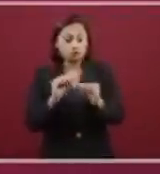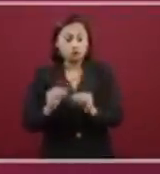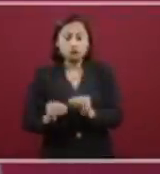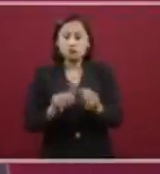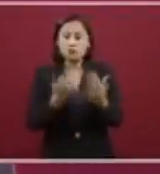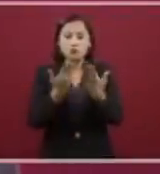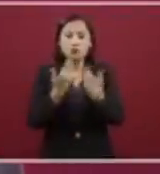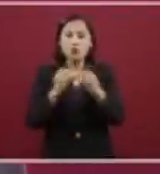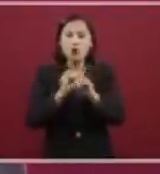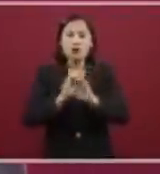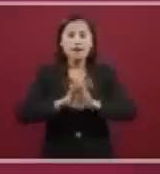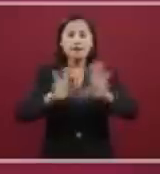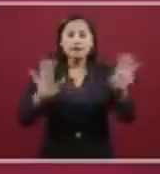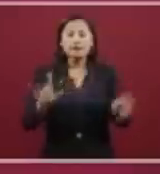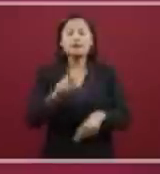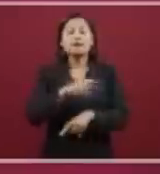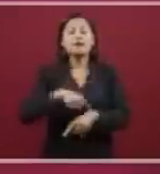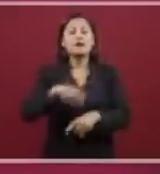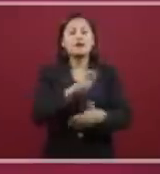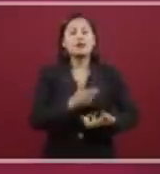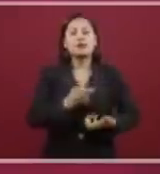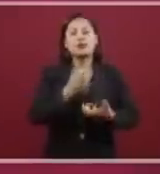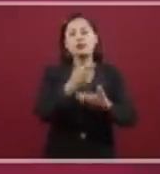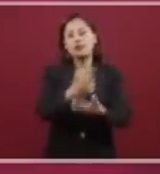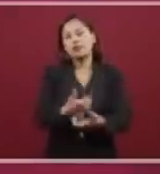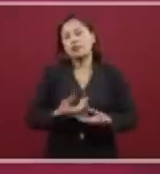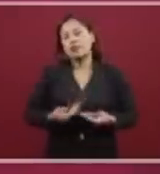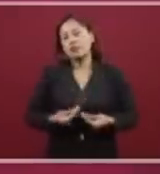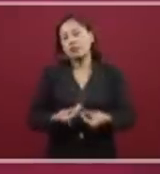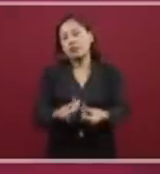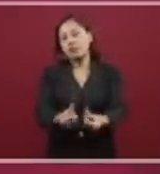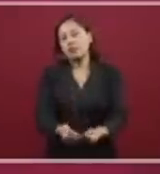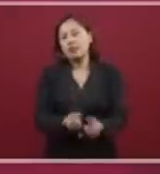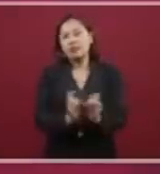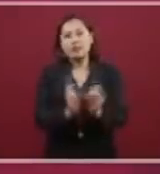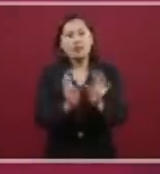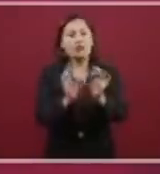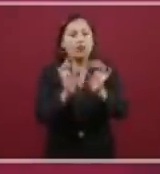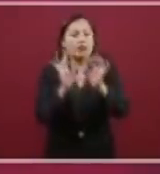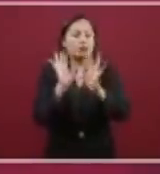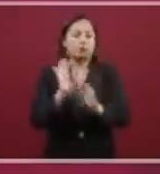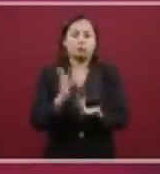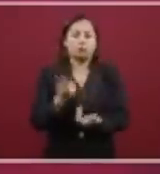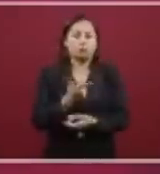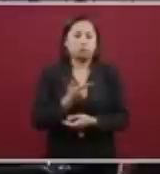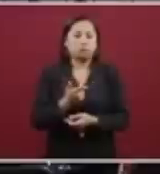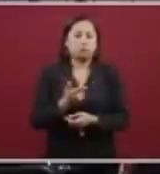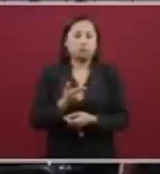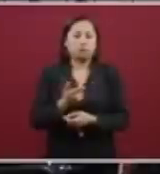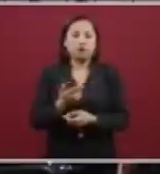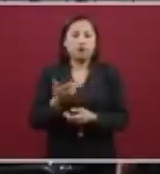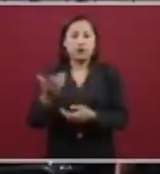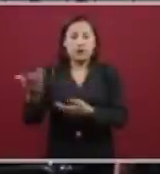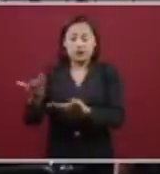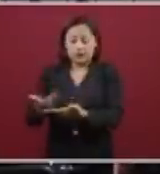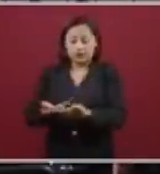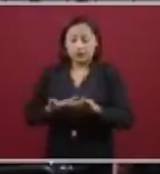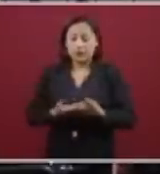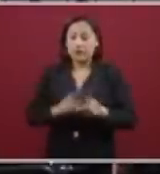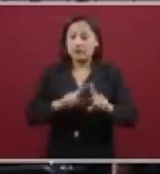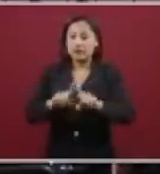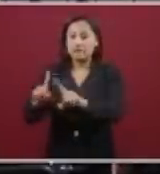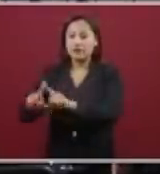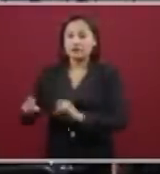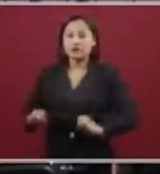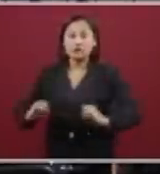cambios en los cambios e improvisaciones de los estudios presentados por diversas instituciones